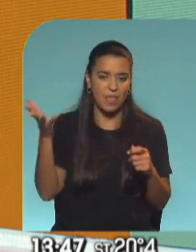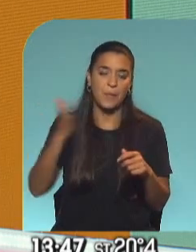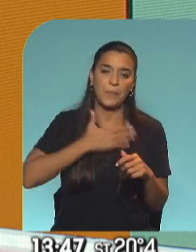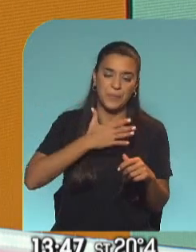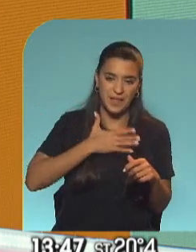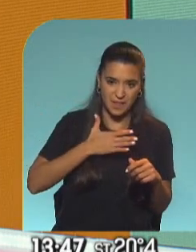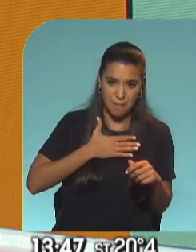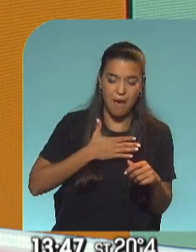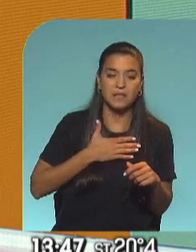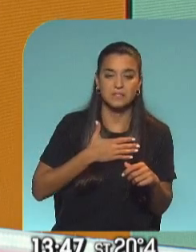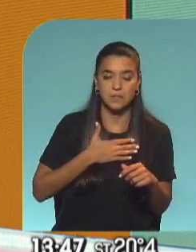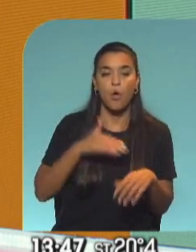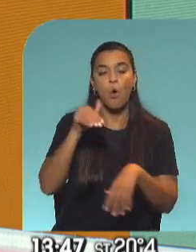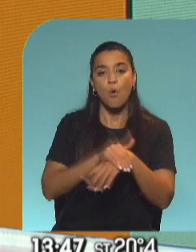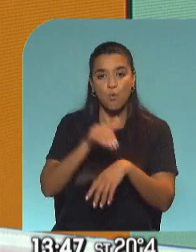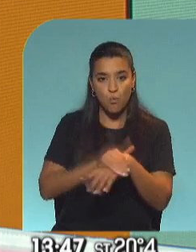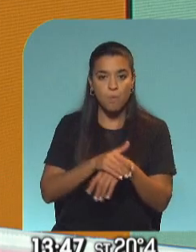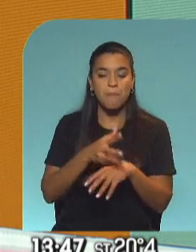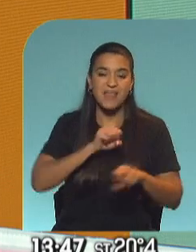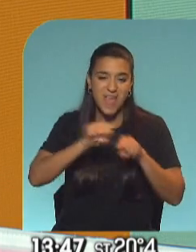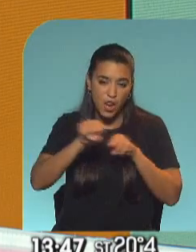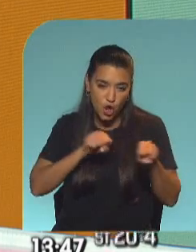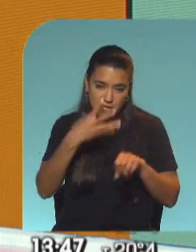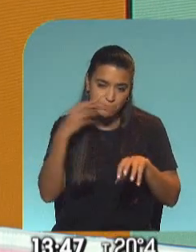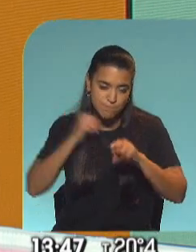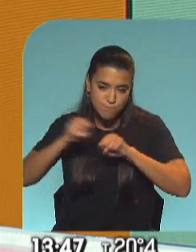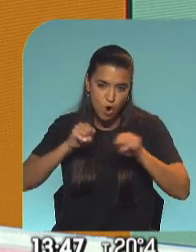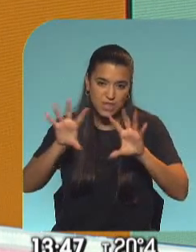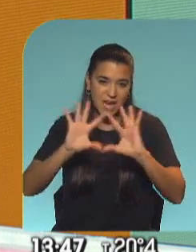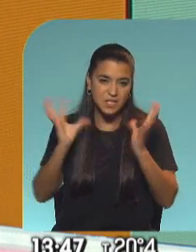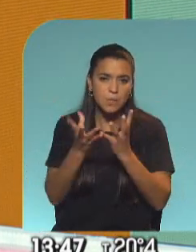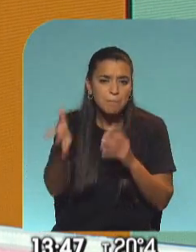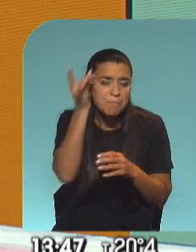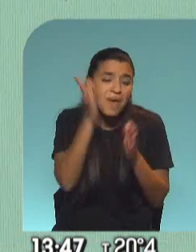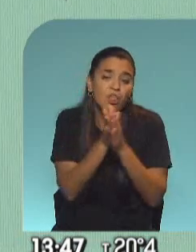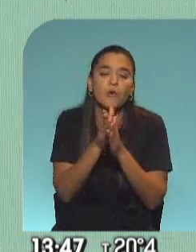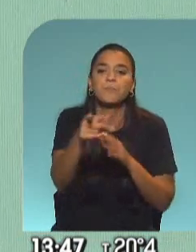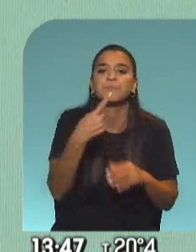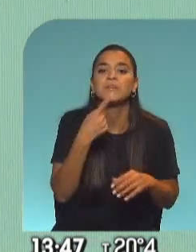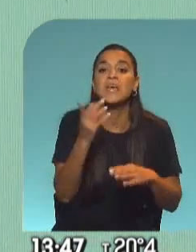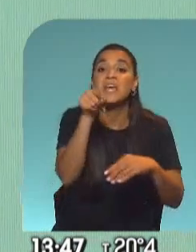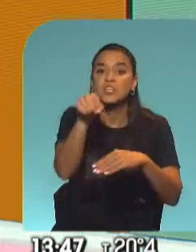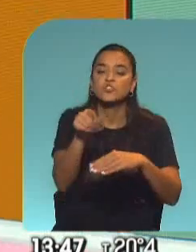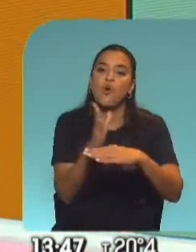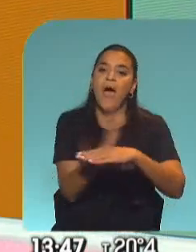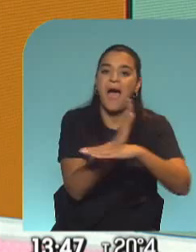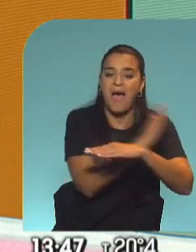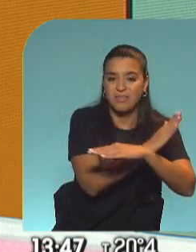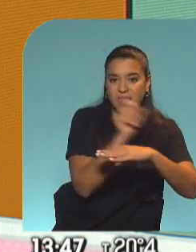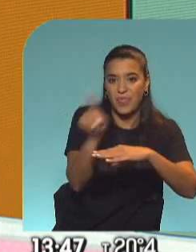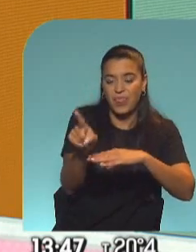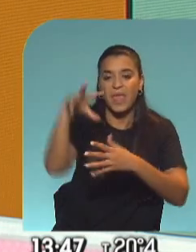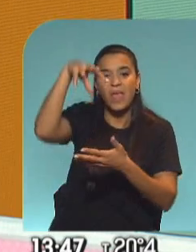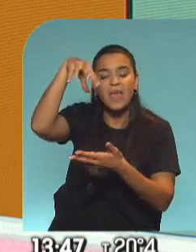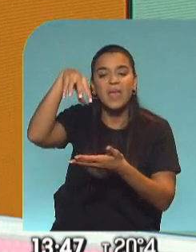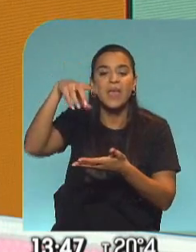víctimas afectados por justamente el terrorismo internacional. Sí, de perdón, hecho, eso es pre-Estado Islámico, ¿no? Claro. Es antes de que